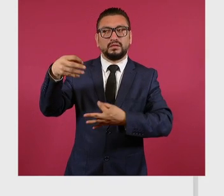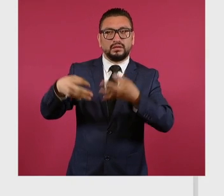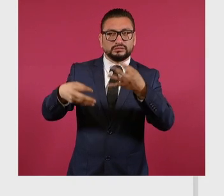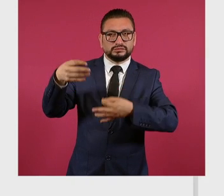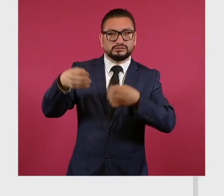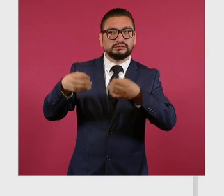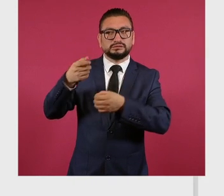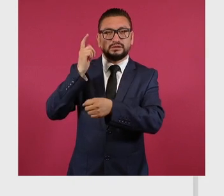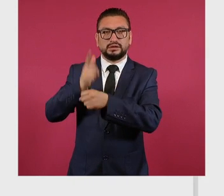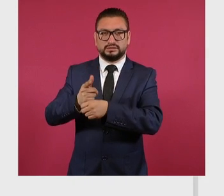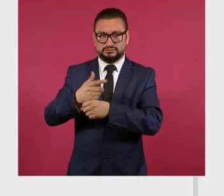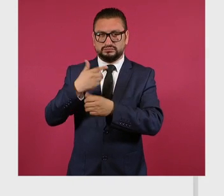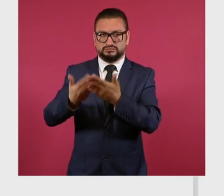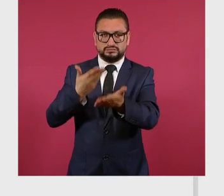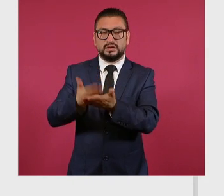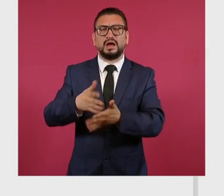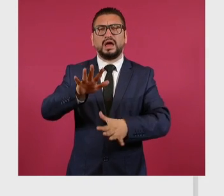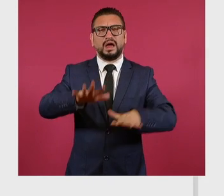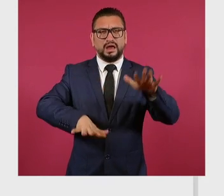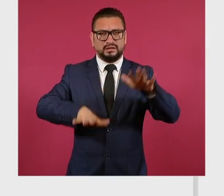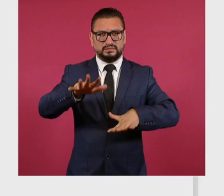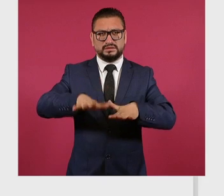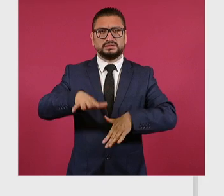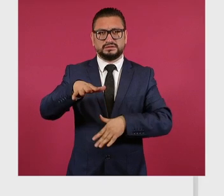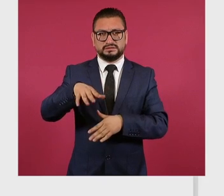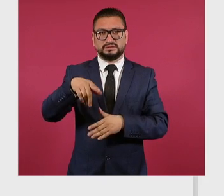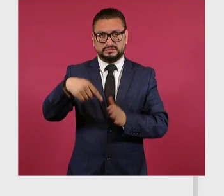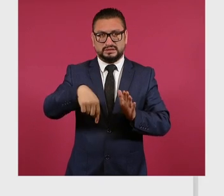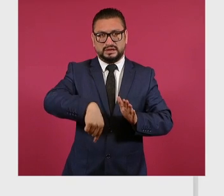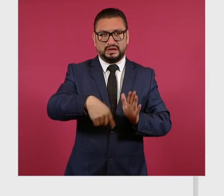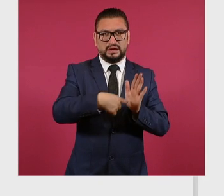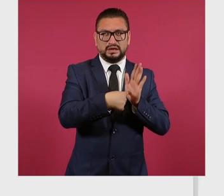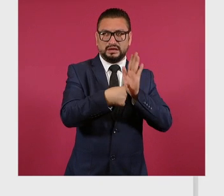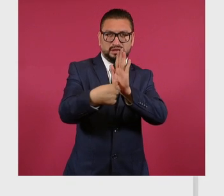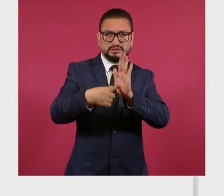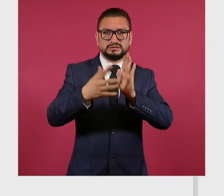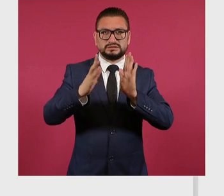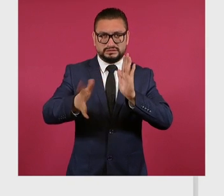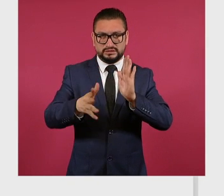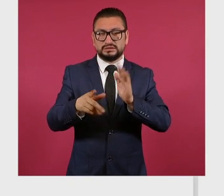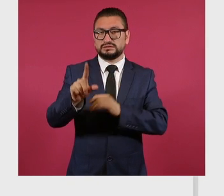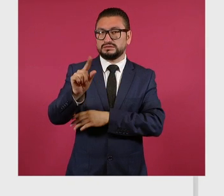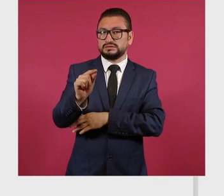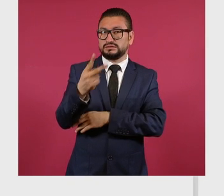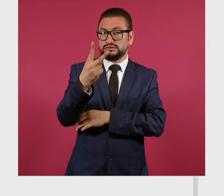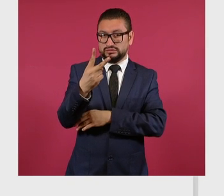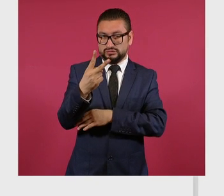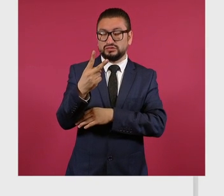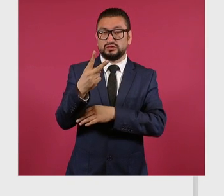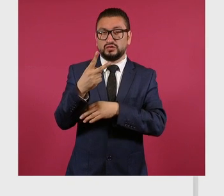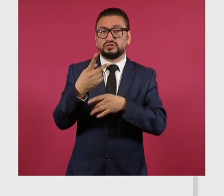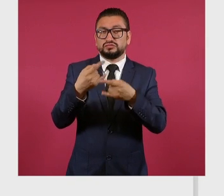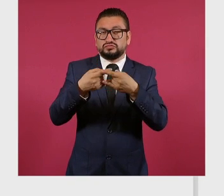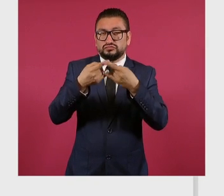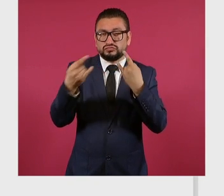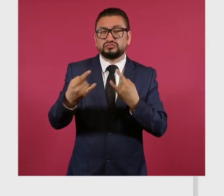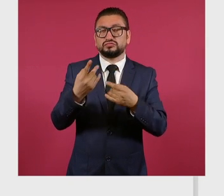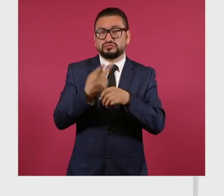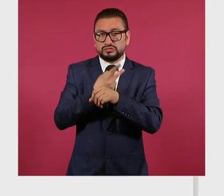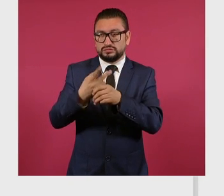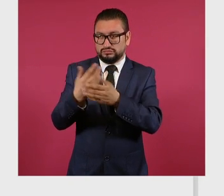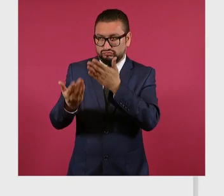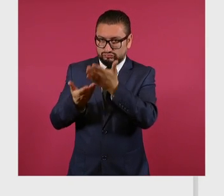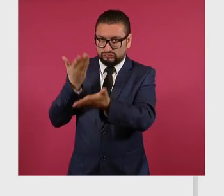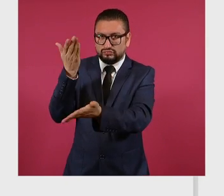veces se presentan en cero impunidad. Bueno, de estos 72 casos que se han presentado